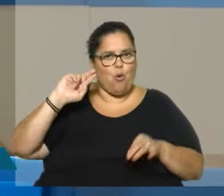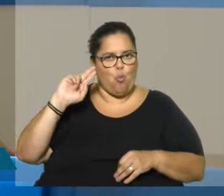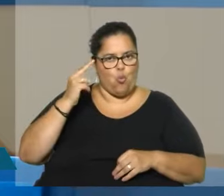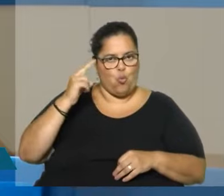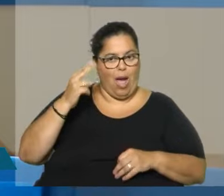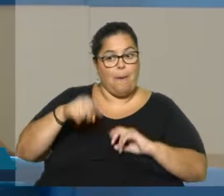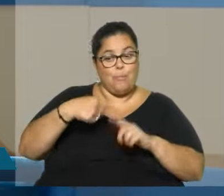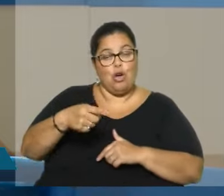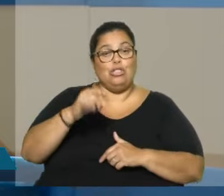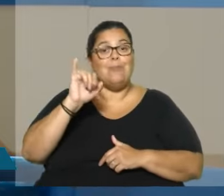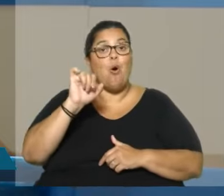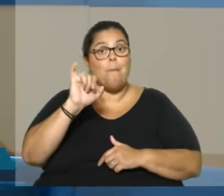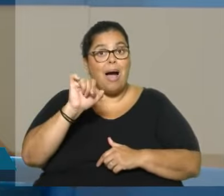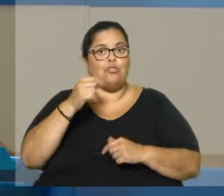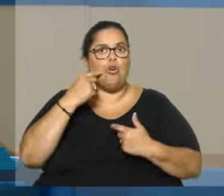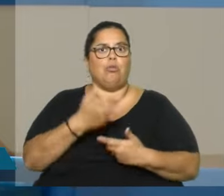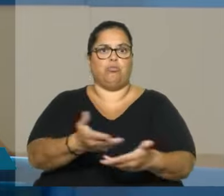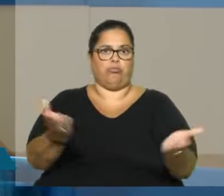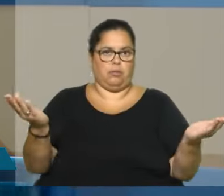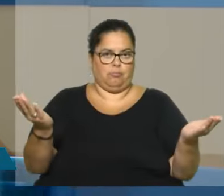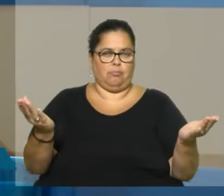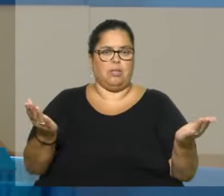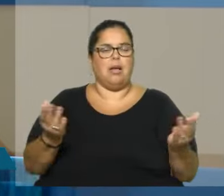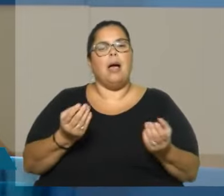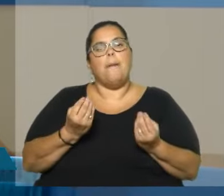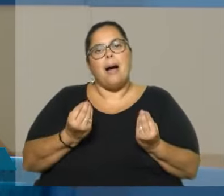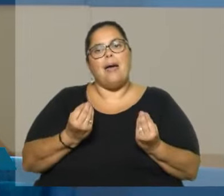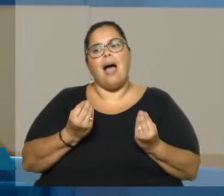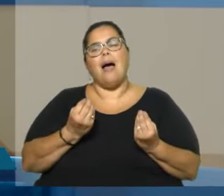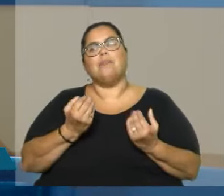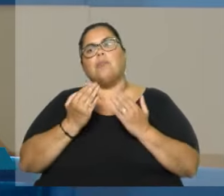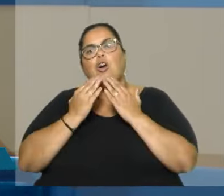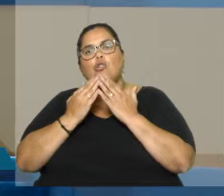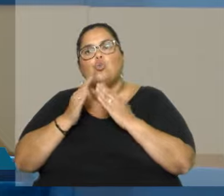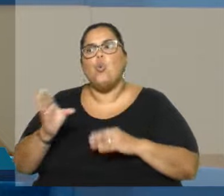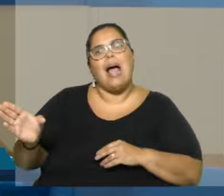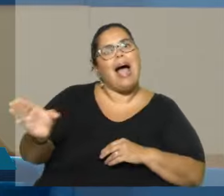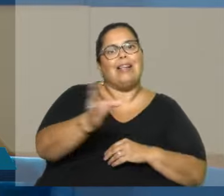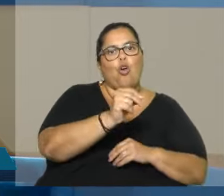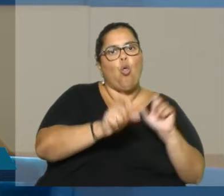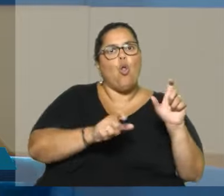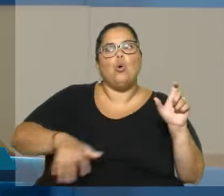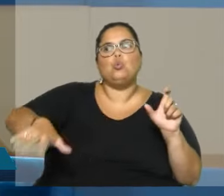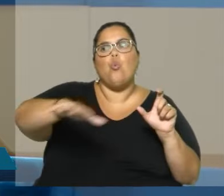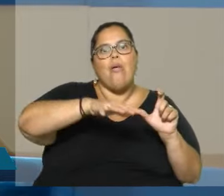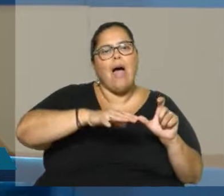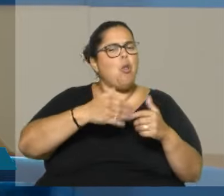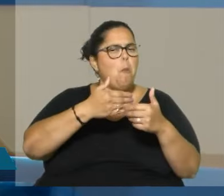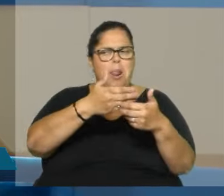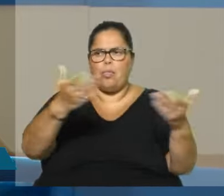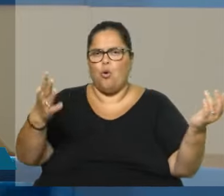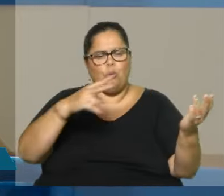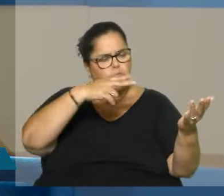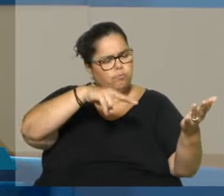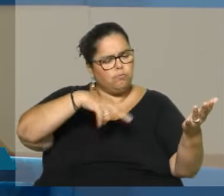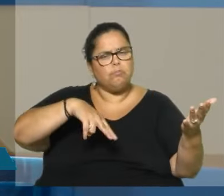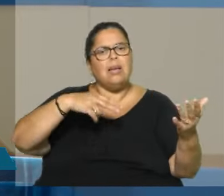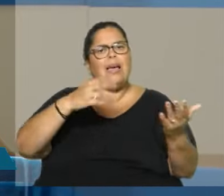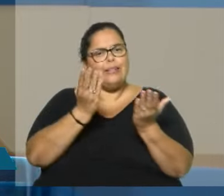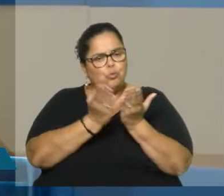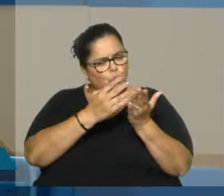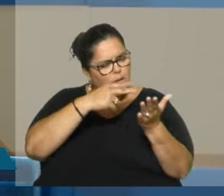mayo ya la presenta en lo que es una consulta abierta a todos los ciudadanos para que la lean la estudien propongan